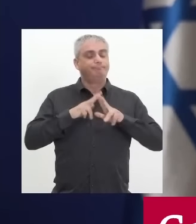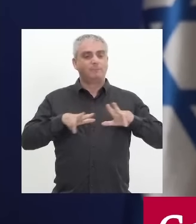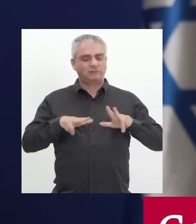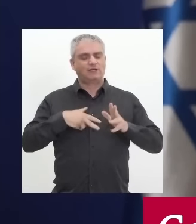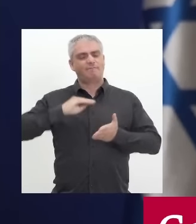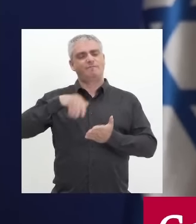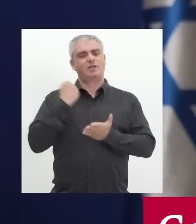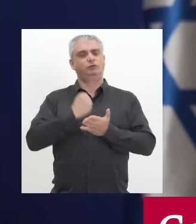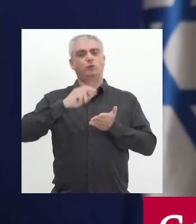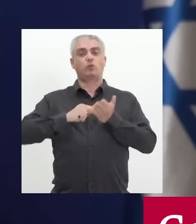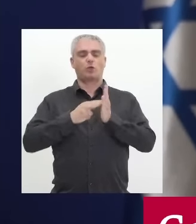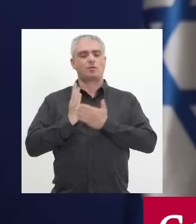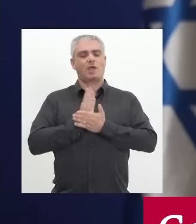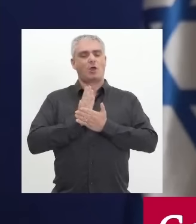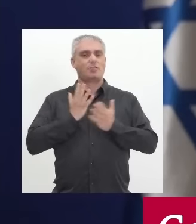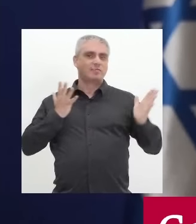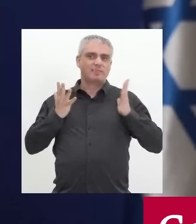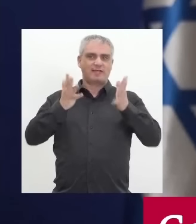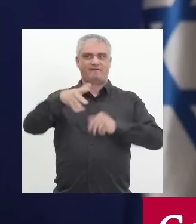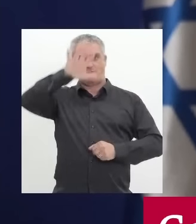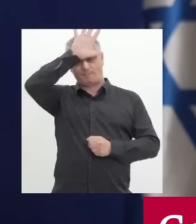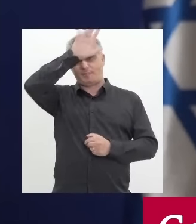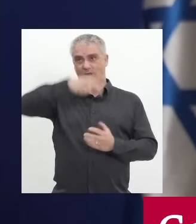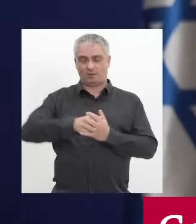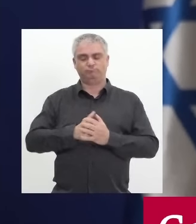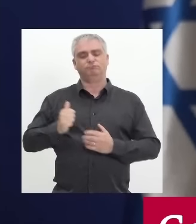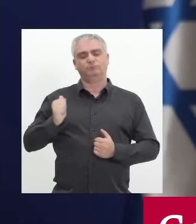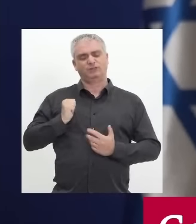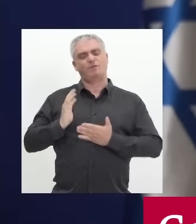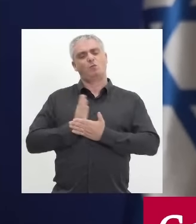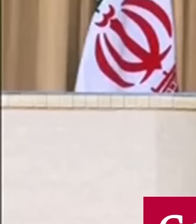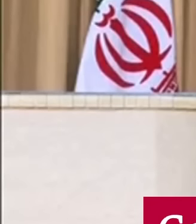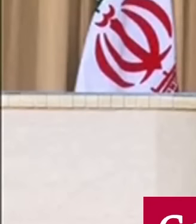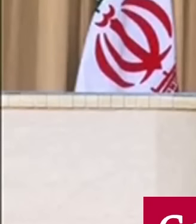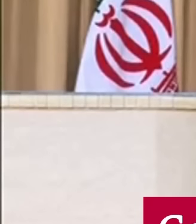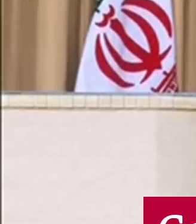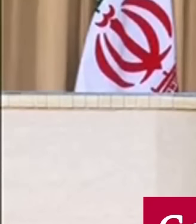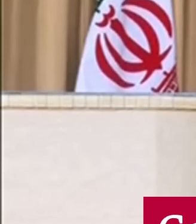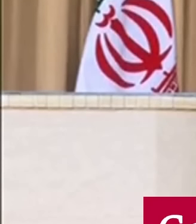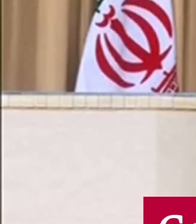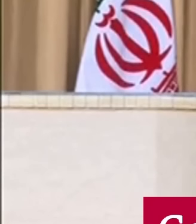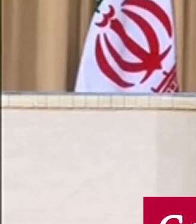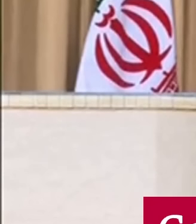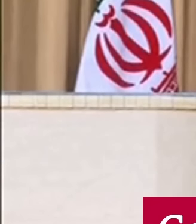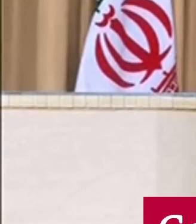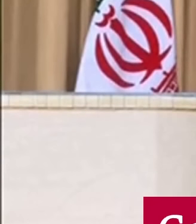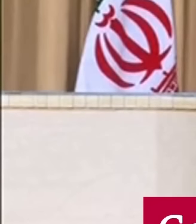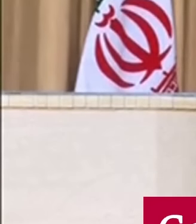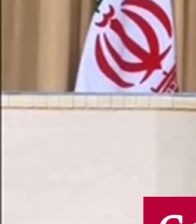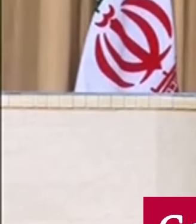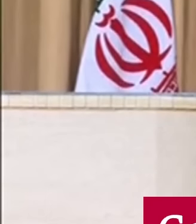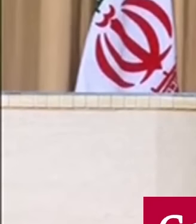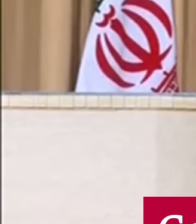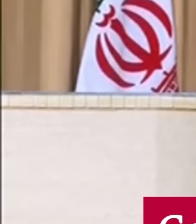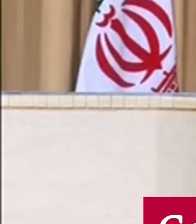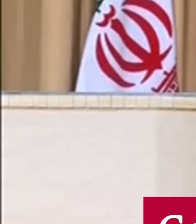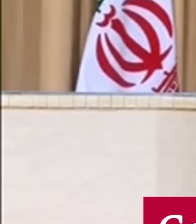fuerza aérea israelí y estadounidense decíamos habrían interceptado varios de los objetos el impacto de algunos de estos aparatos estiva inminente en